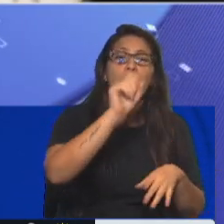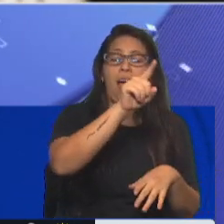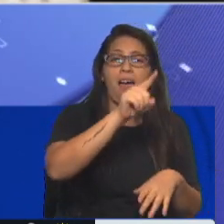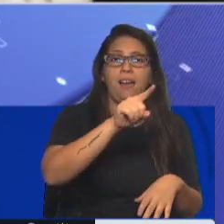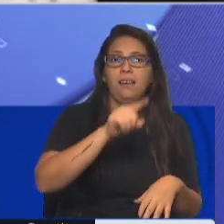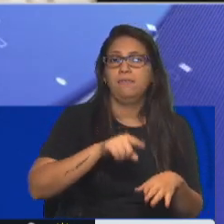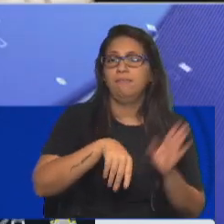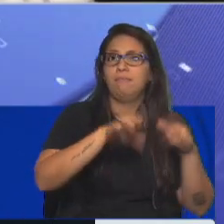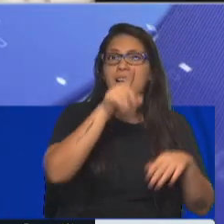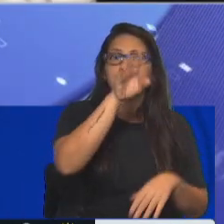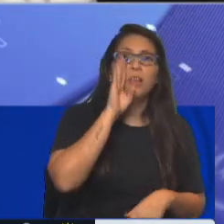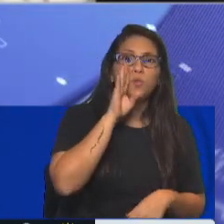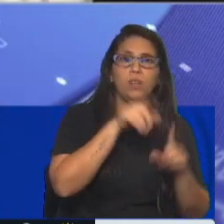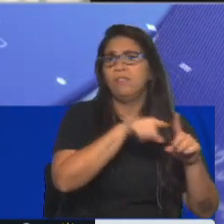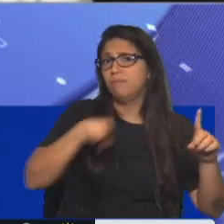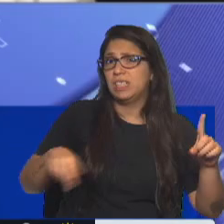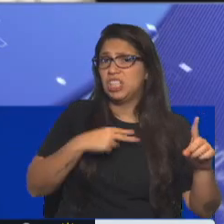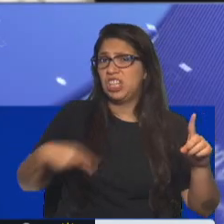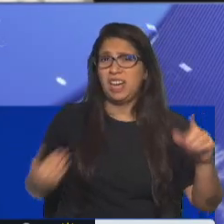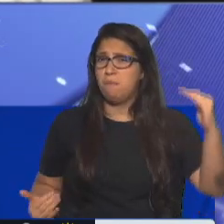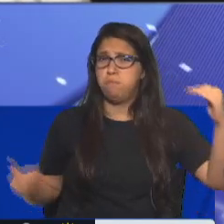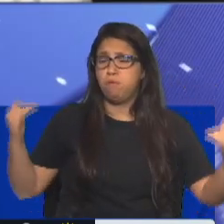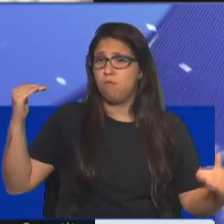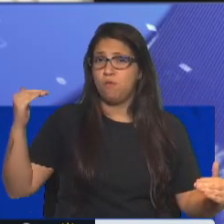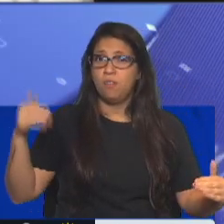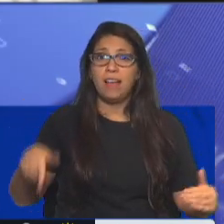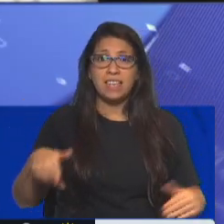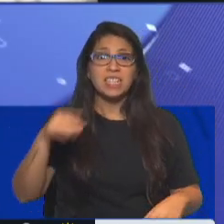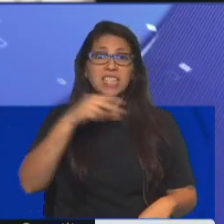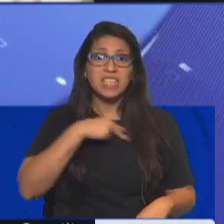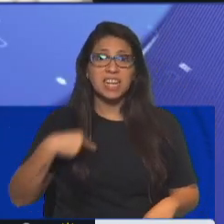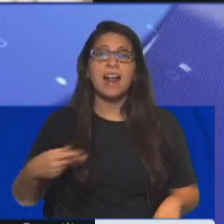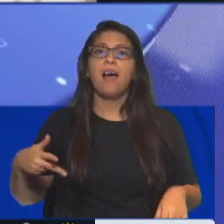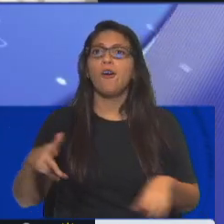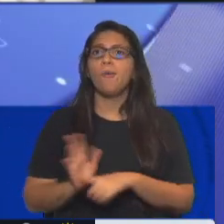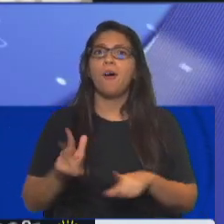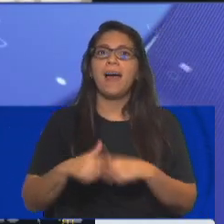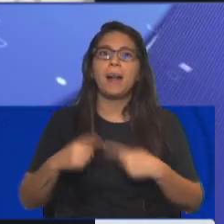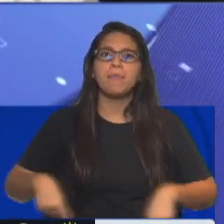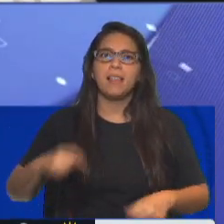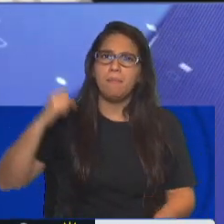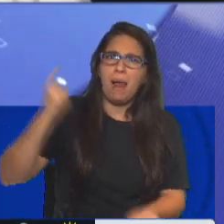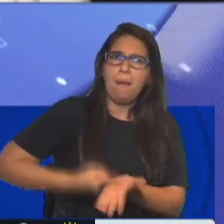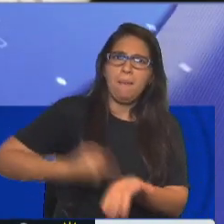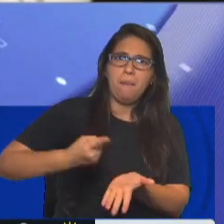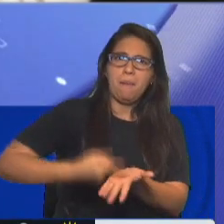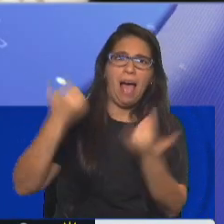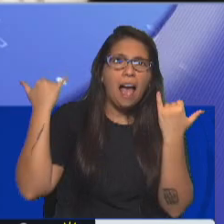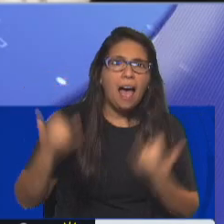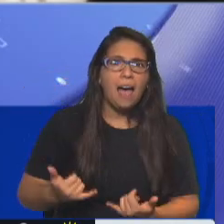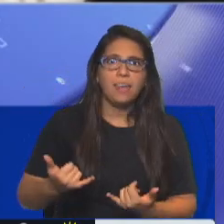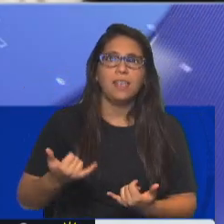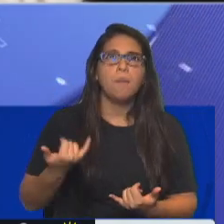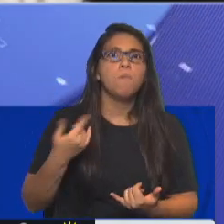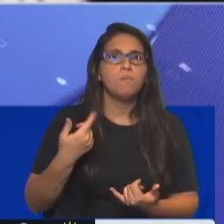China. Claramente China tiene las herramientas para imponer medidas que alteren el